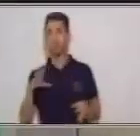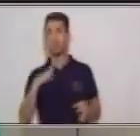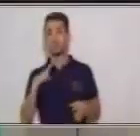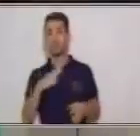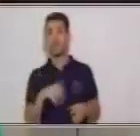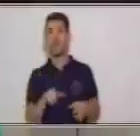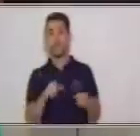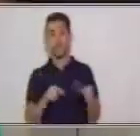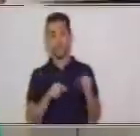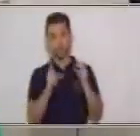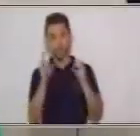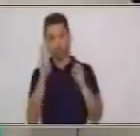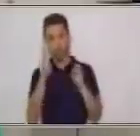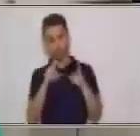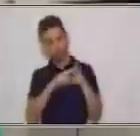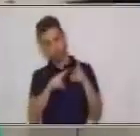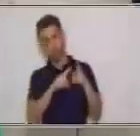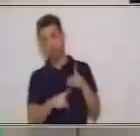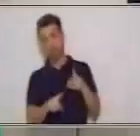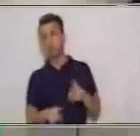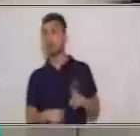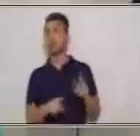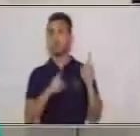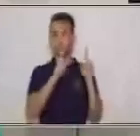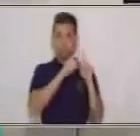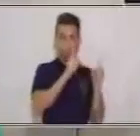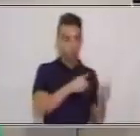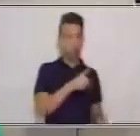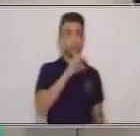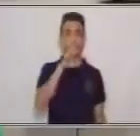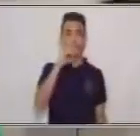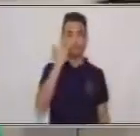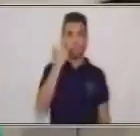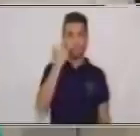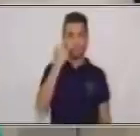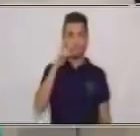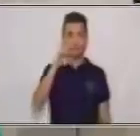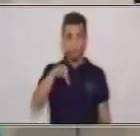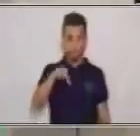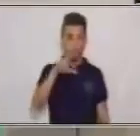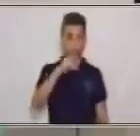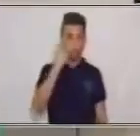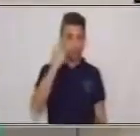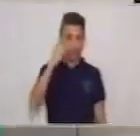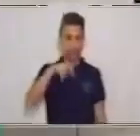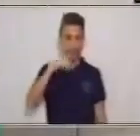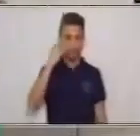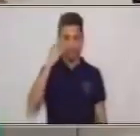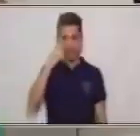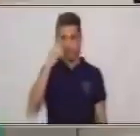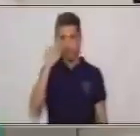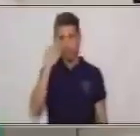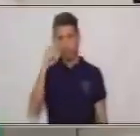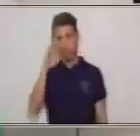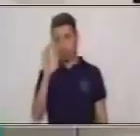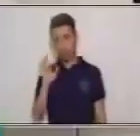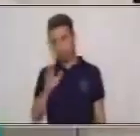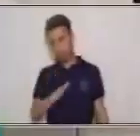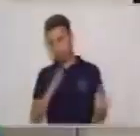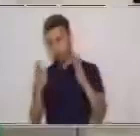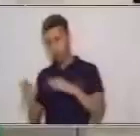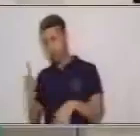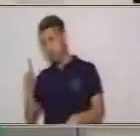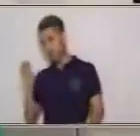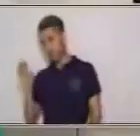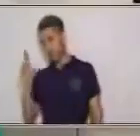derivados. Los primitivos son aquellos sustantivos que no proceden de otras palabras, es decir, que ya